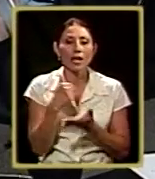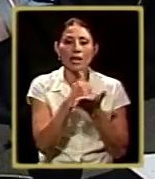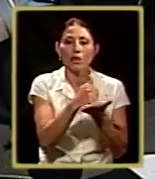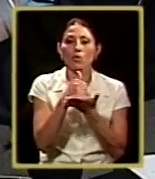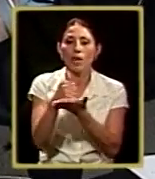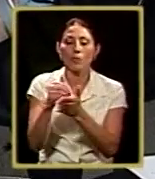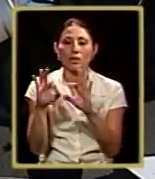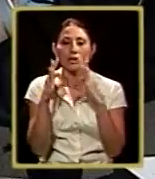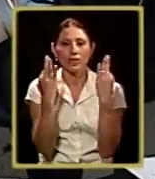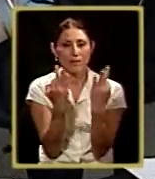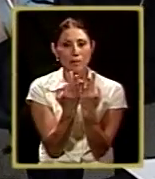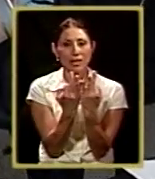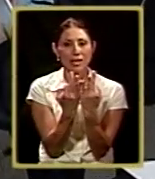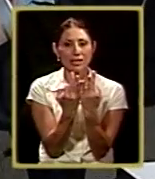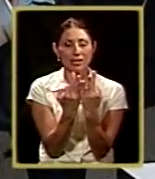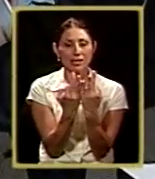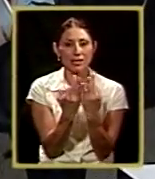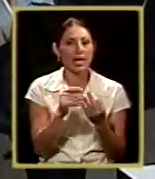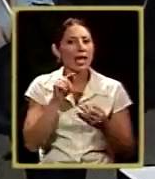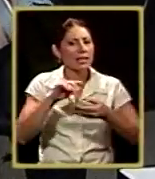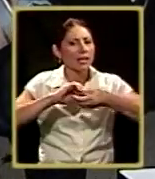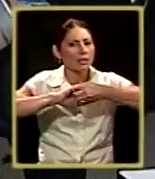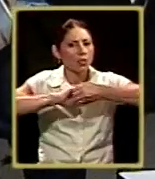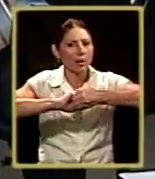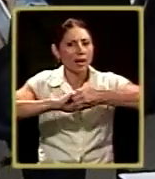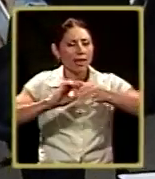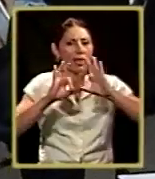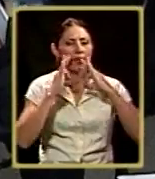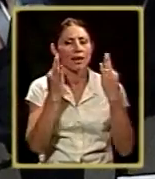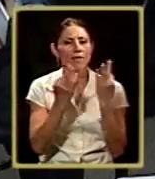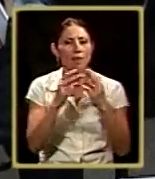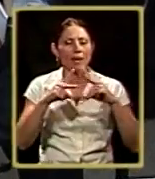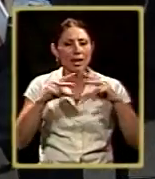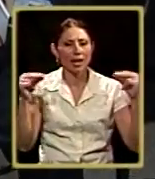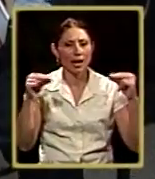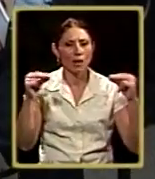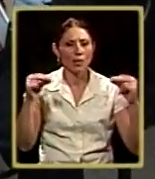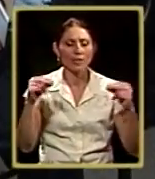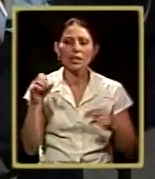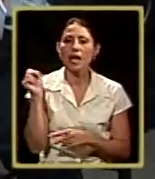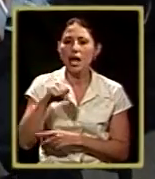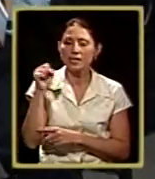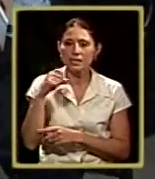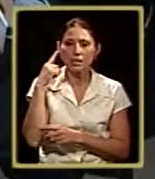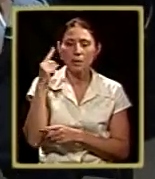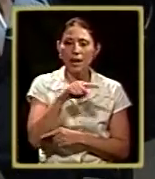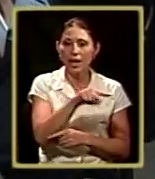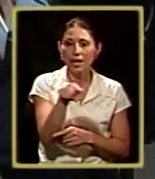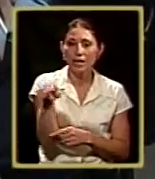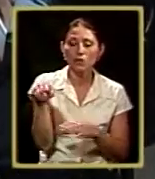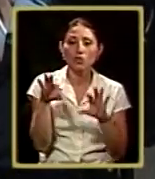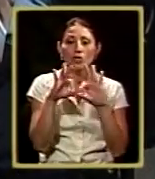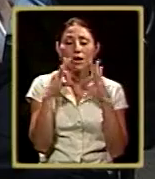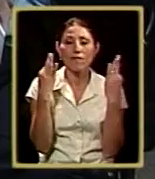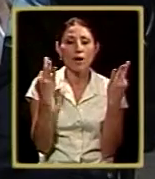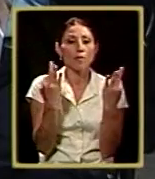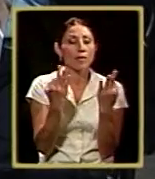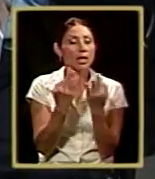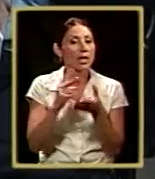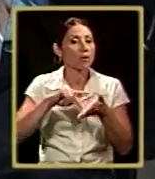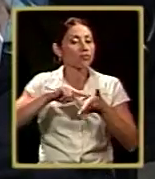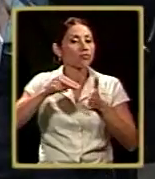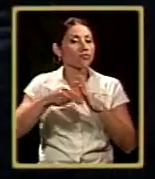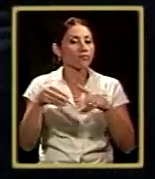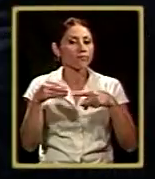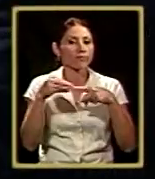familias. Entonces, esa solidaridad de la familia nicaragüense, ¿cómo es de importante? Sí, para ellos la familia es lo